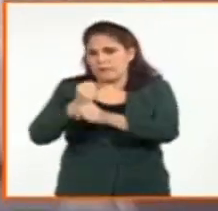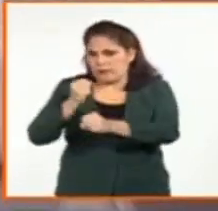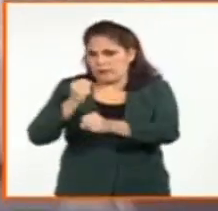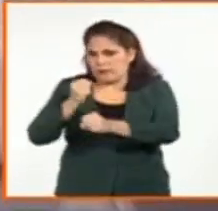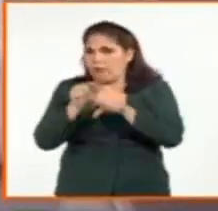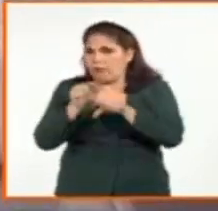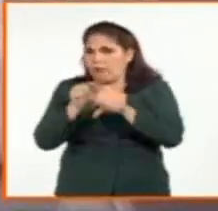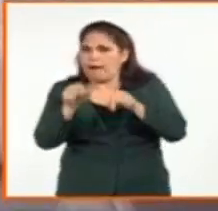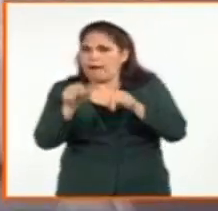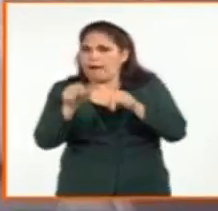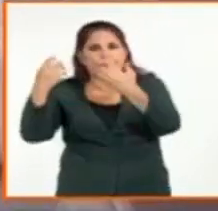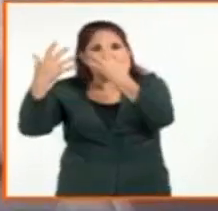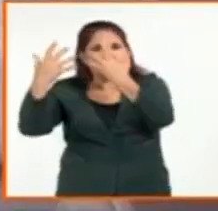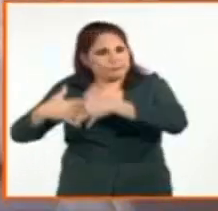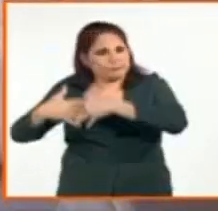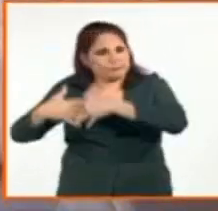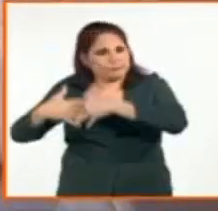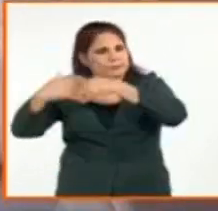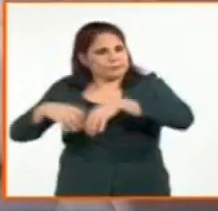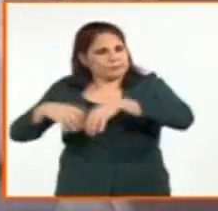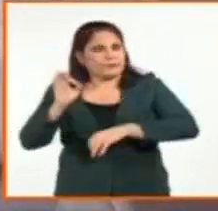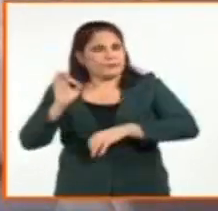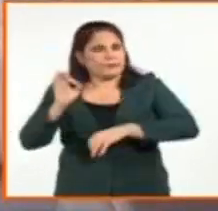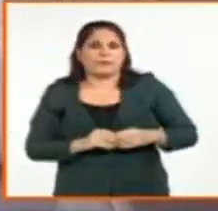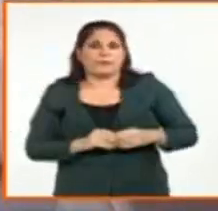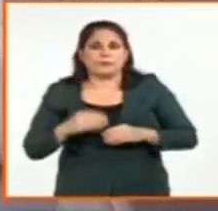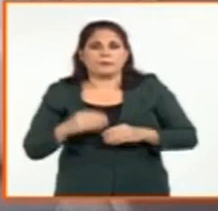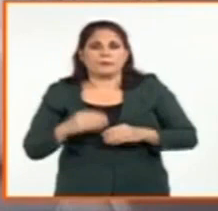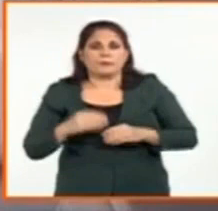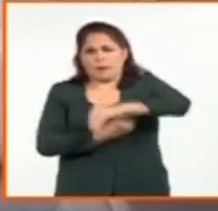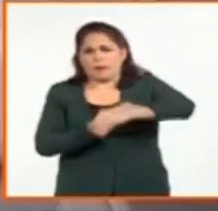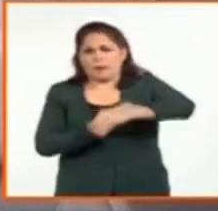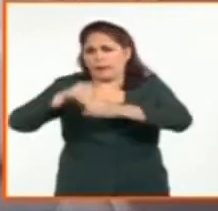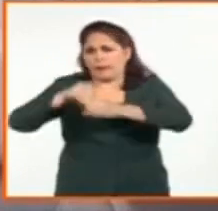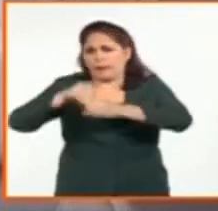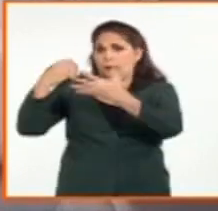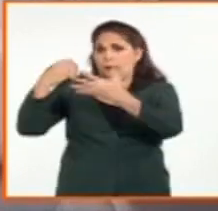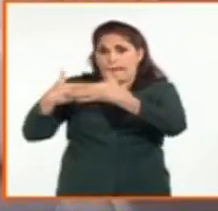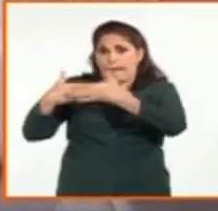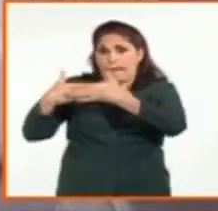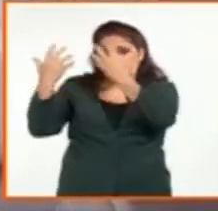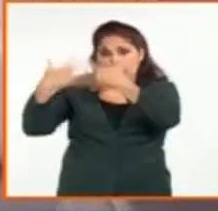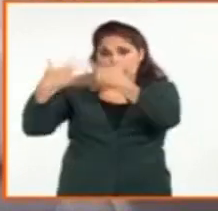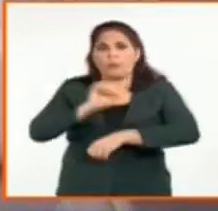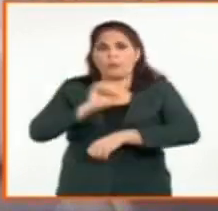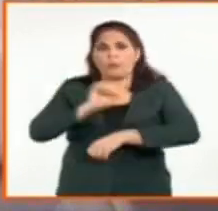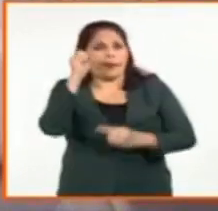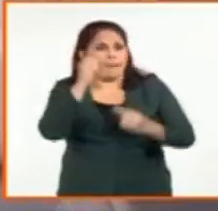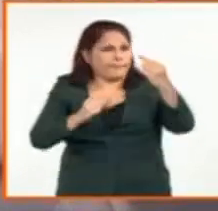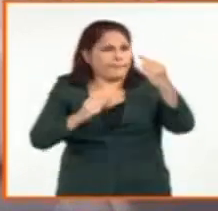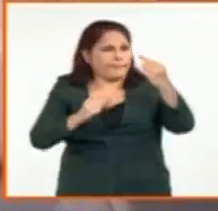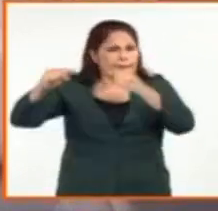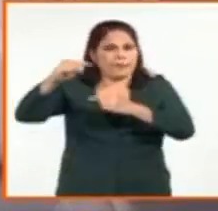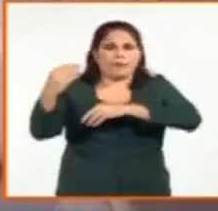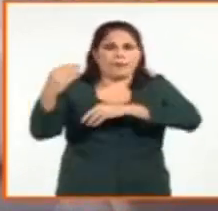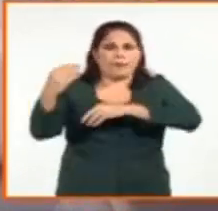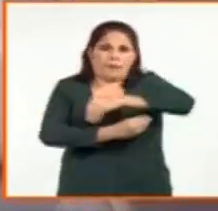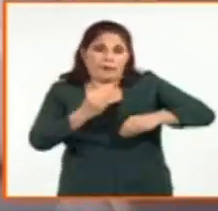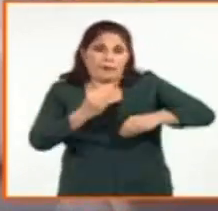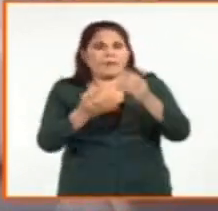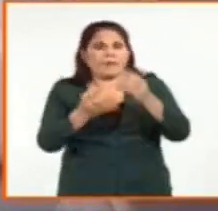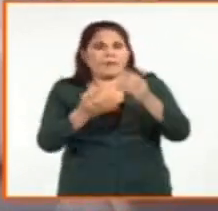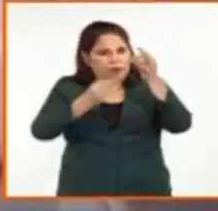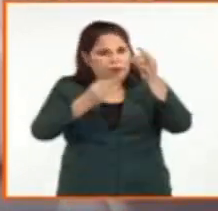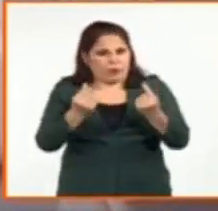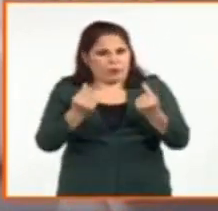como un principio hay que hay que conducir su transformación y empezar a lograr los principales los primeros transformaciones reales en